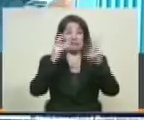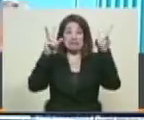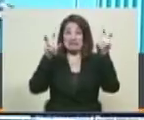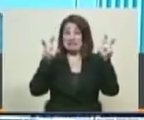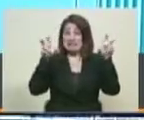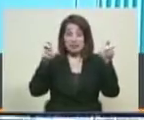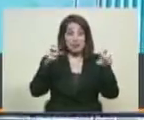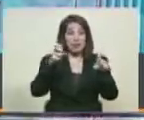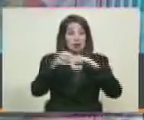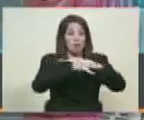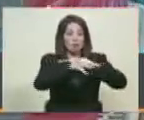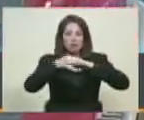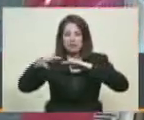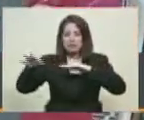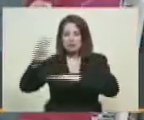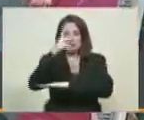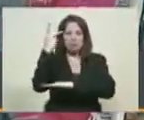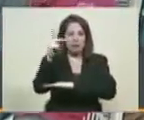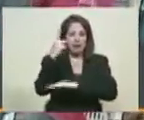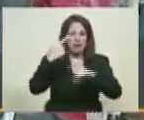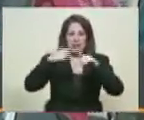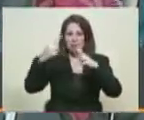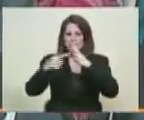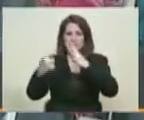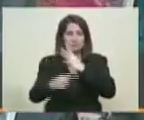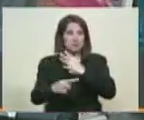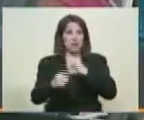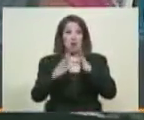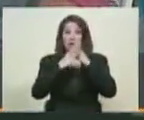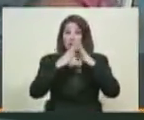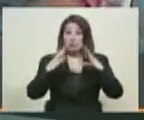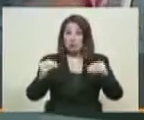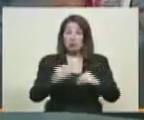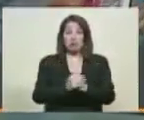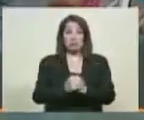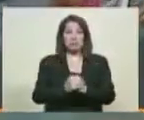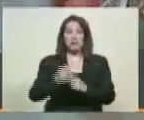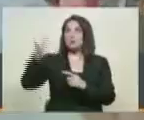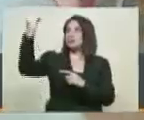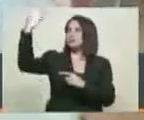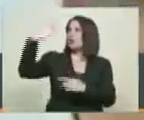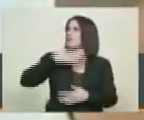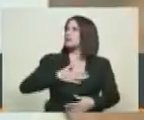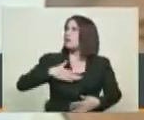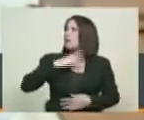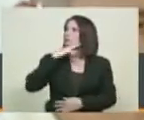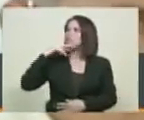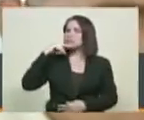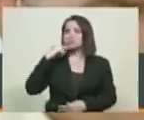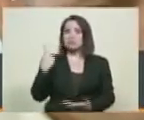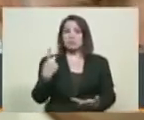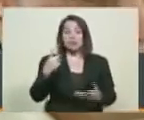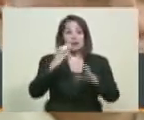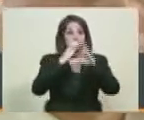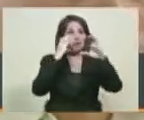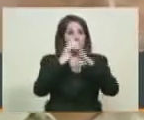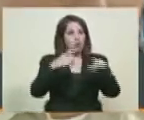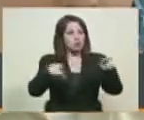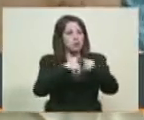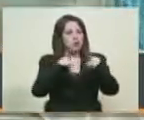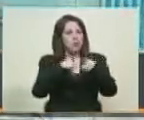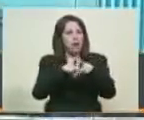municipios, intermunicipal. Está llegando el sol aquí, sabroso. Y el tema del transporte es un problema también del